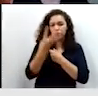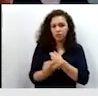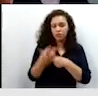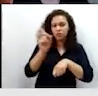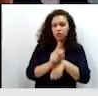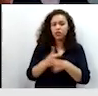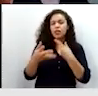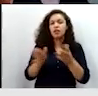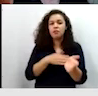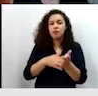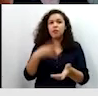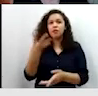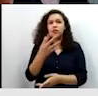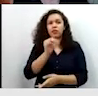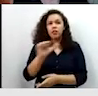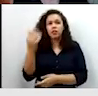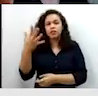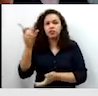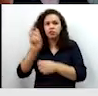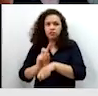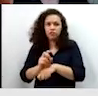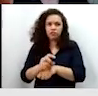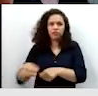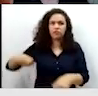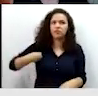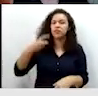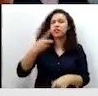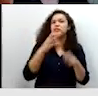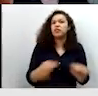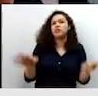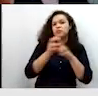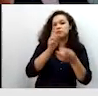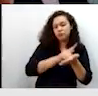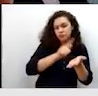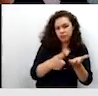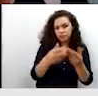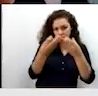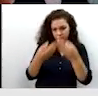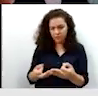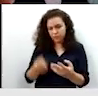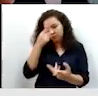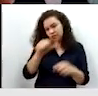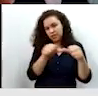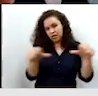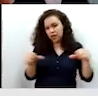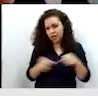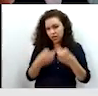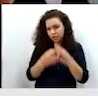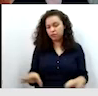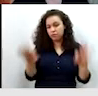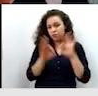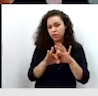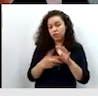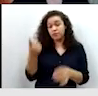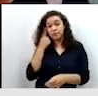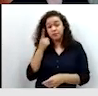de 4 a 5 días. Entonces, por eso es importante implementar la limpieza y desinfección de estas áreas. Ojo, el